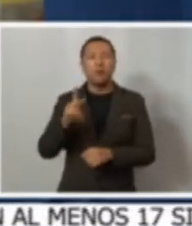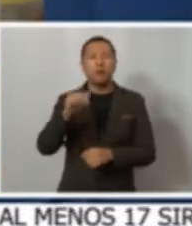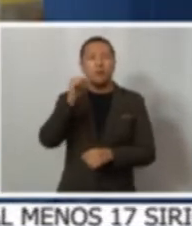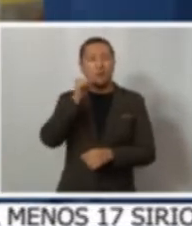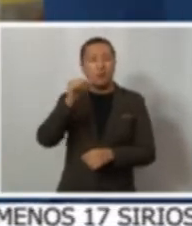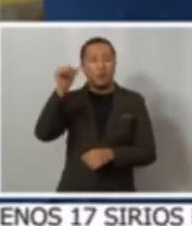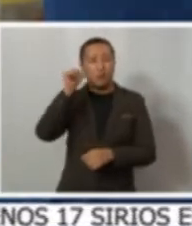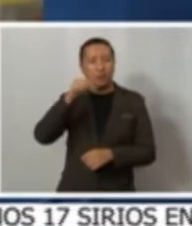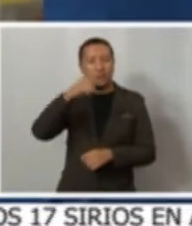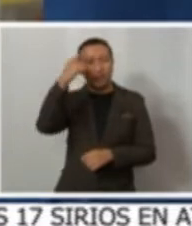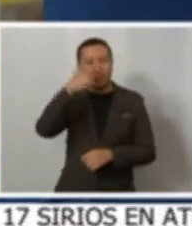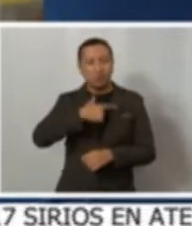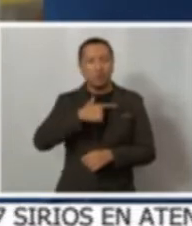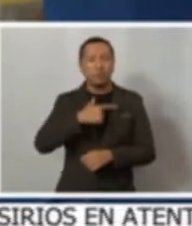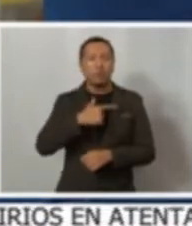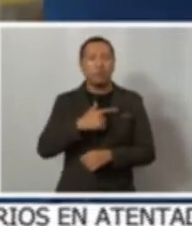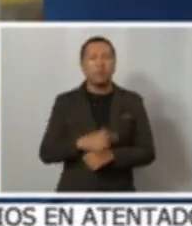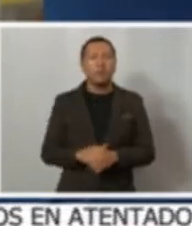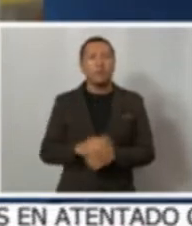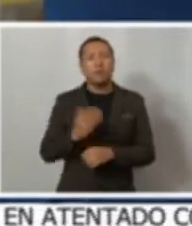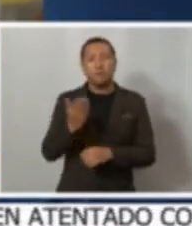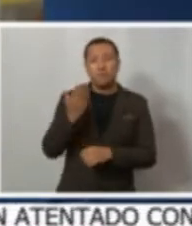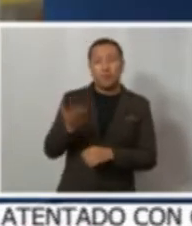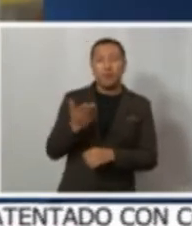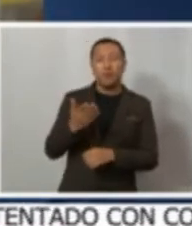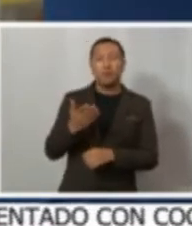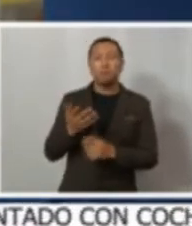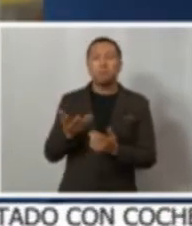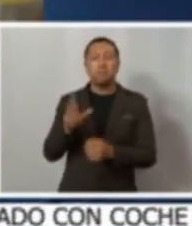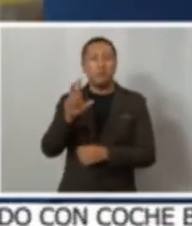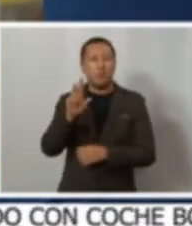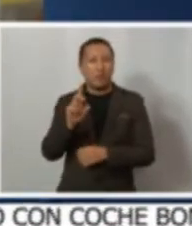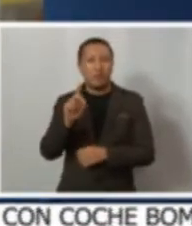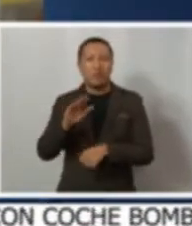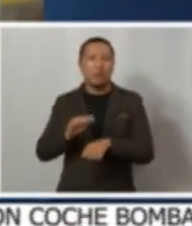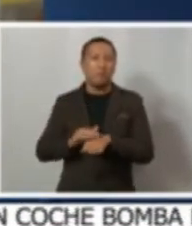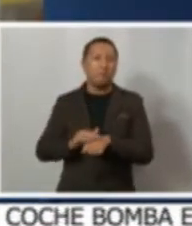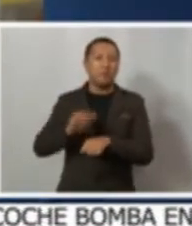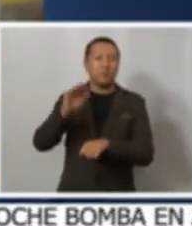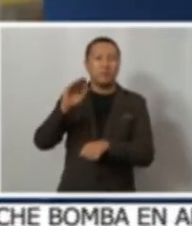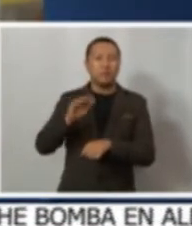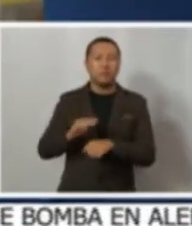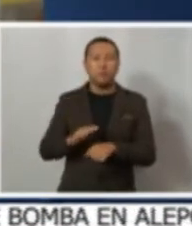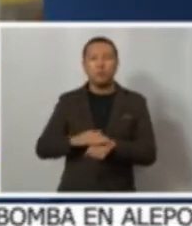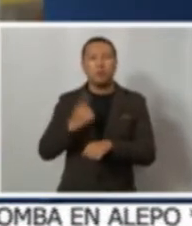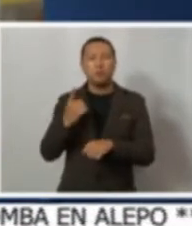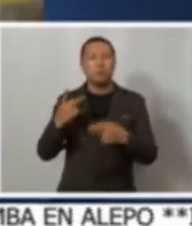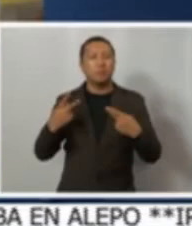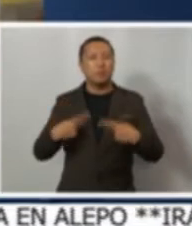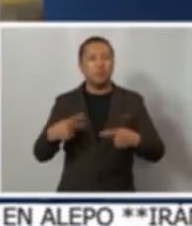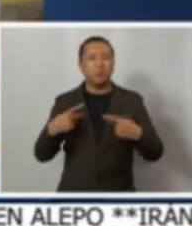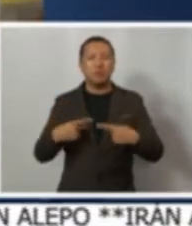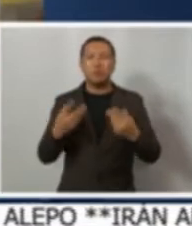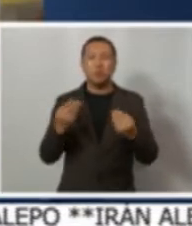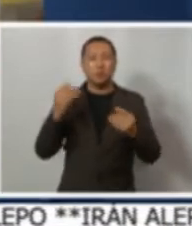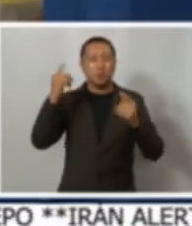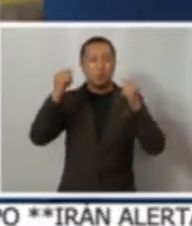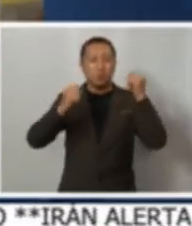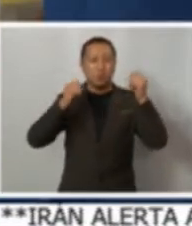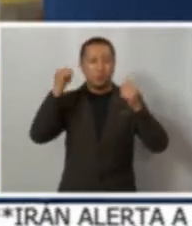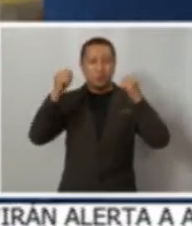ya muy entrada la noche, nos pidieron 30 refugios más por los huéspedes que hay, por los turistas que hay.